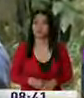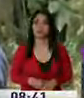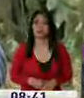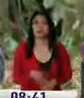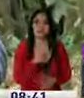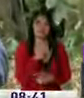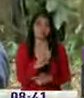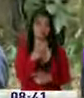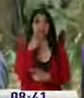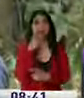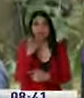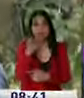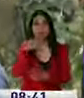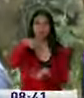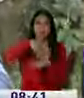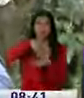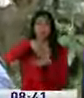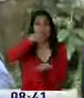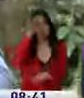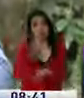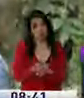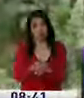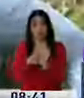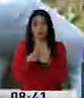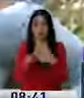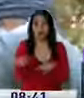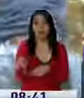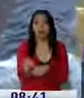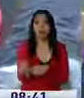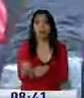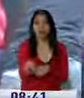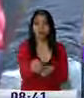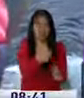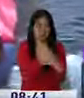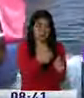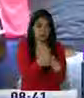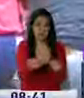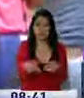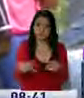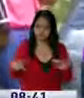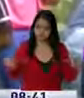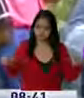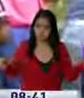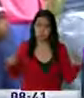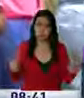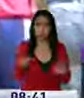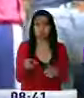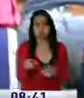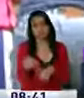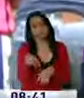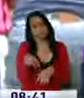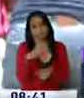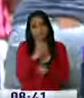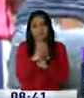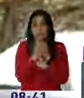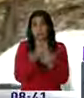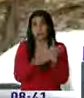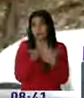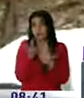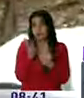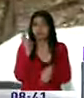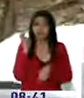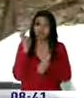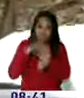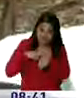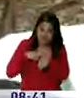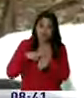Se ha caído, pero sin embargo la culebra está ahí, porque está dice una tuca de culebra metida ahí que está dormida. Tal vez, sin embargo, le mordió fue